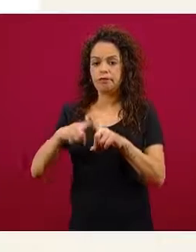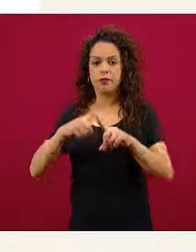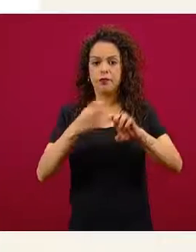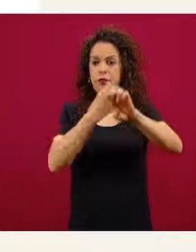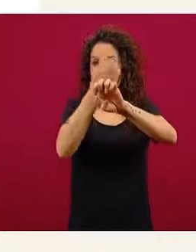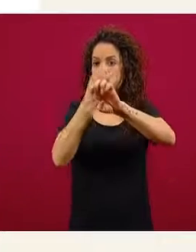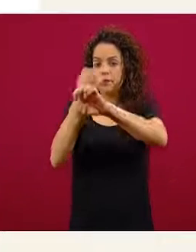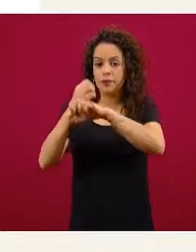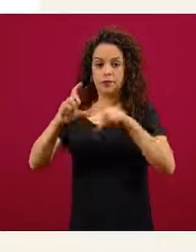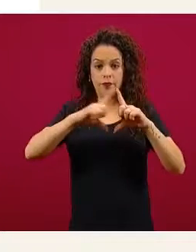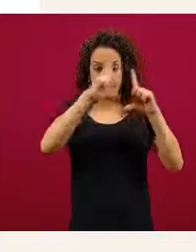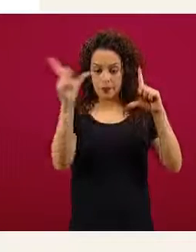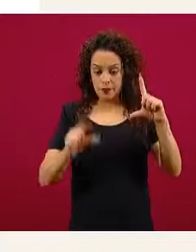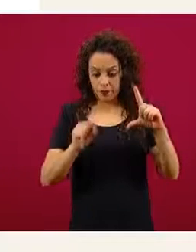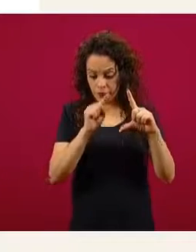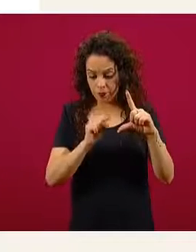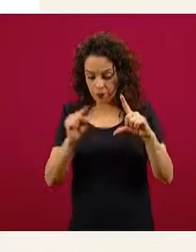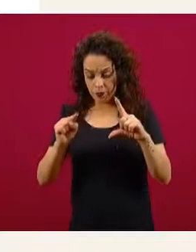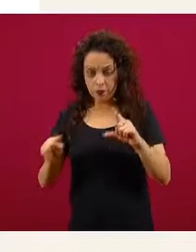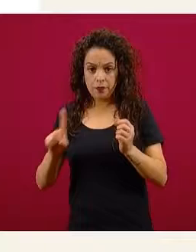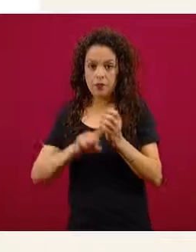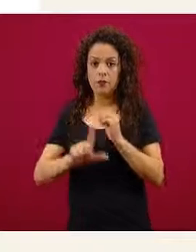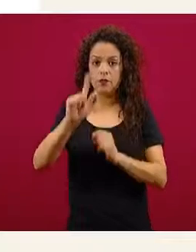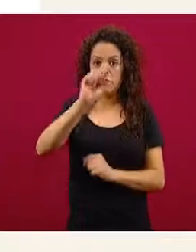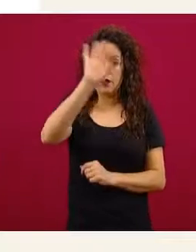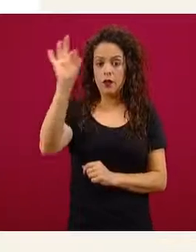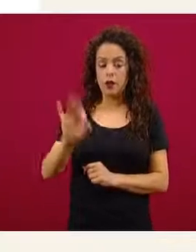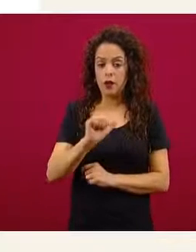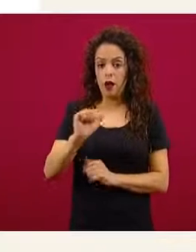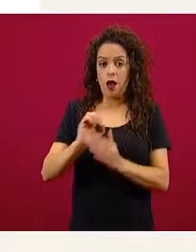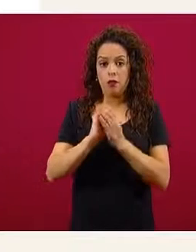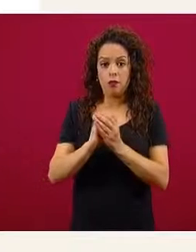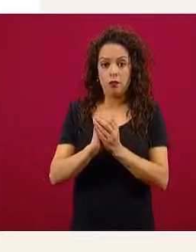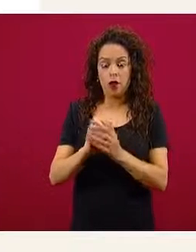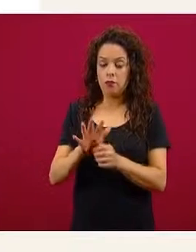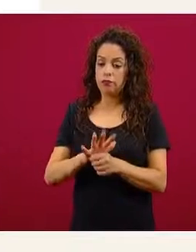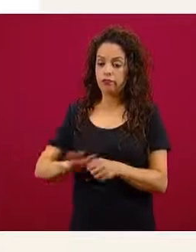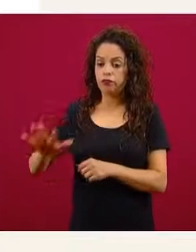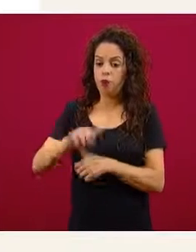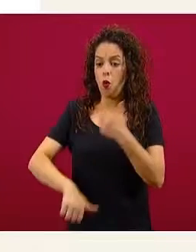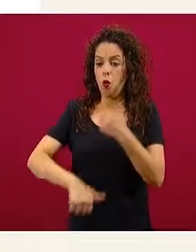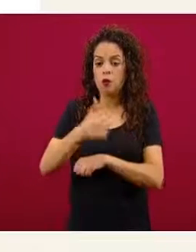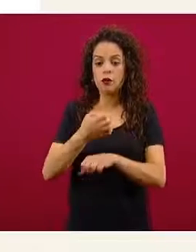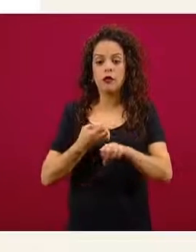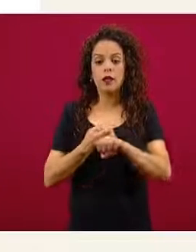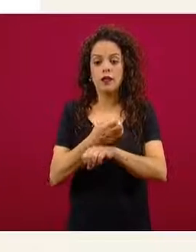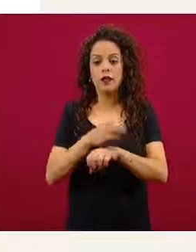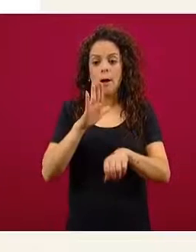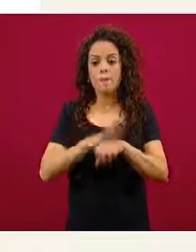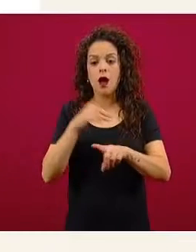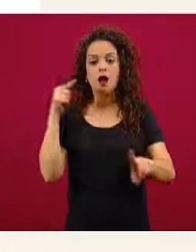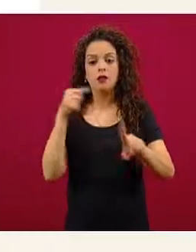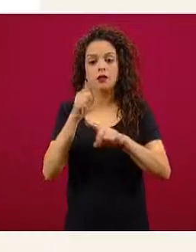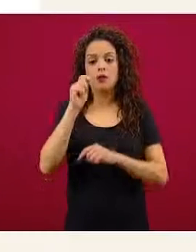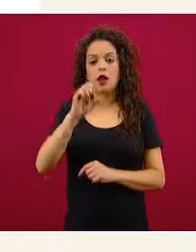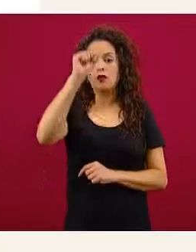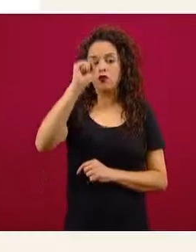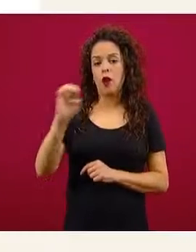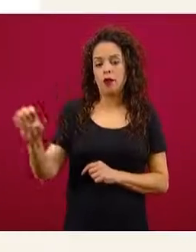de la República. El 70% de las tandas se concentra en 11 estados, principalmente del sur y